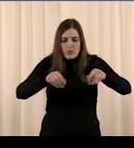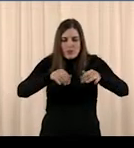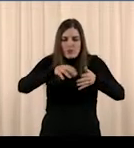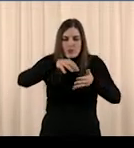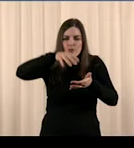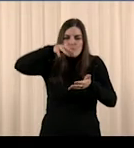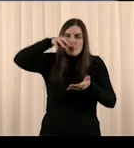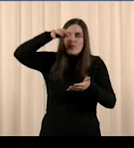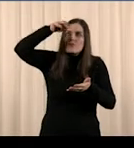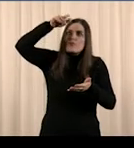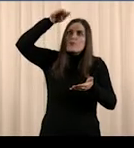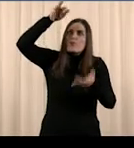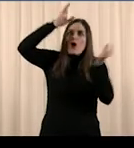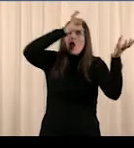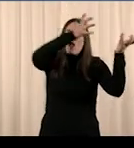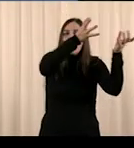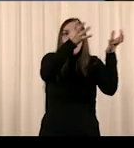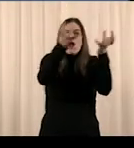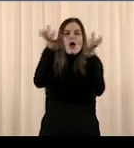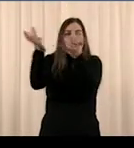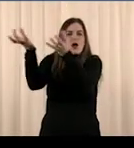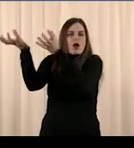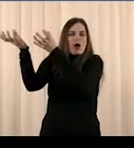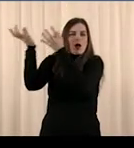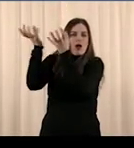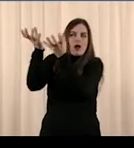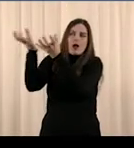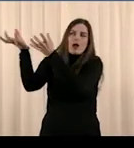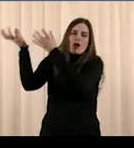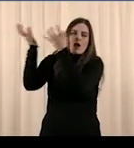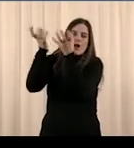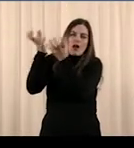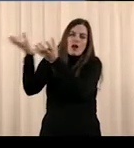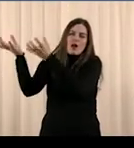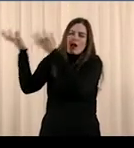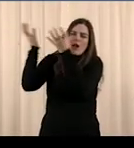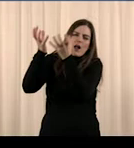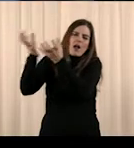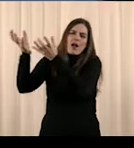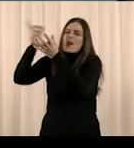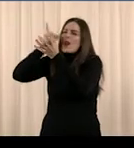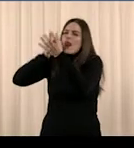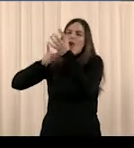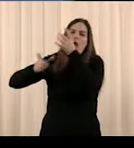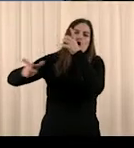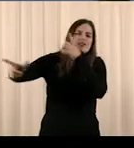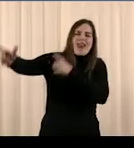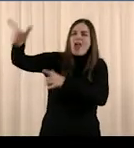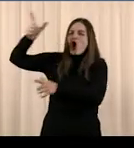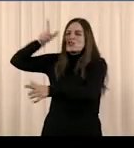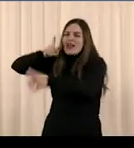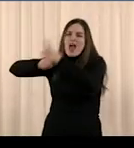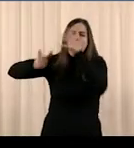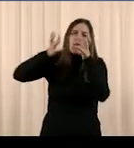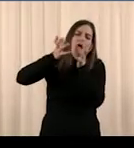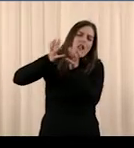a cloud, se condensó, se convirtió en una nube, thousands and thousands and thousands of thousands, atravesó